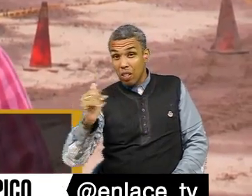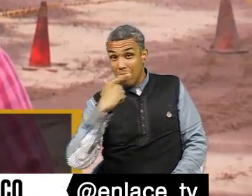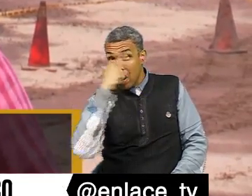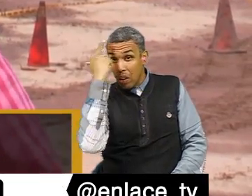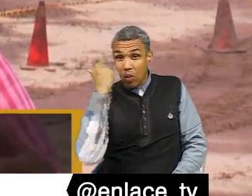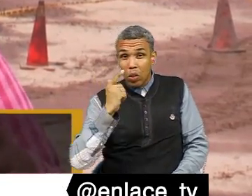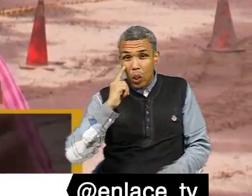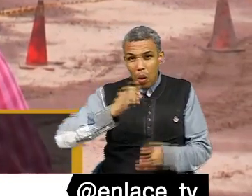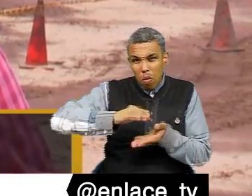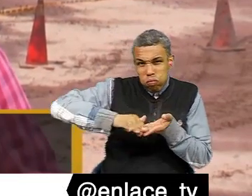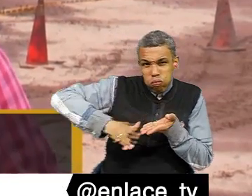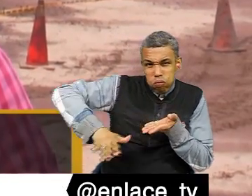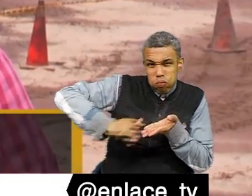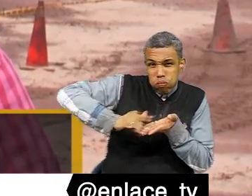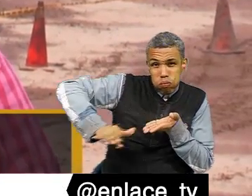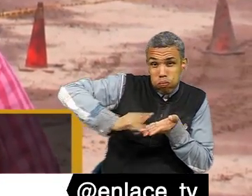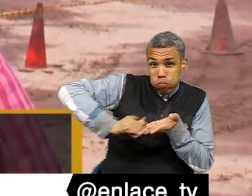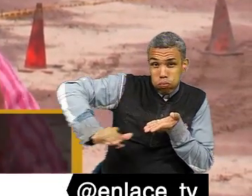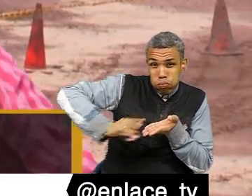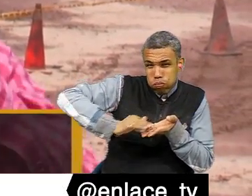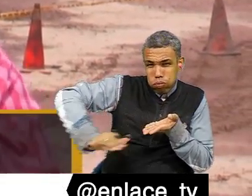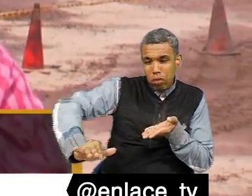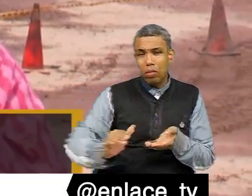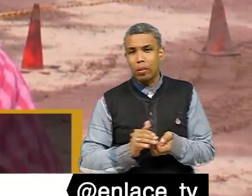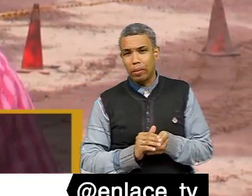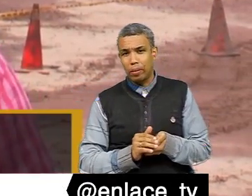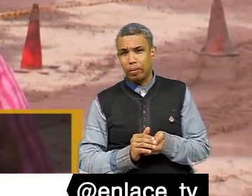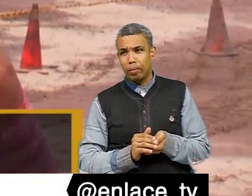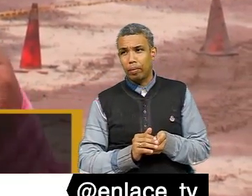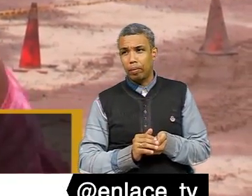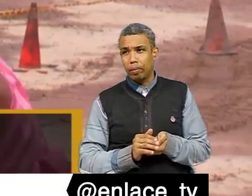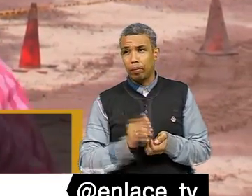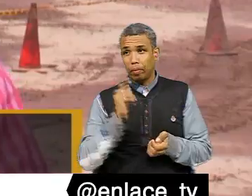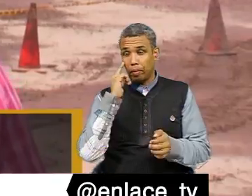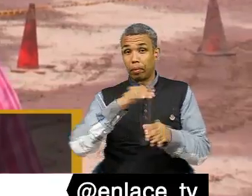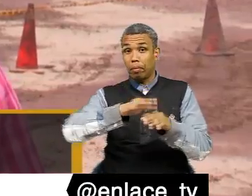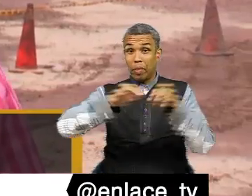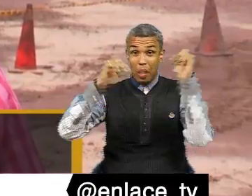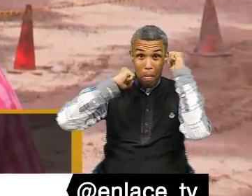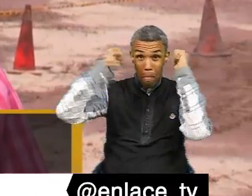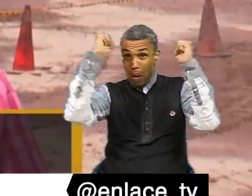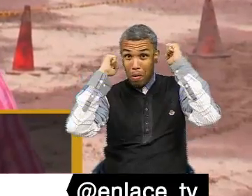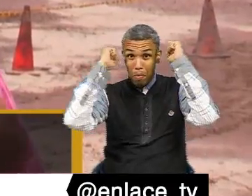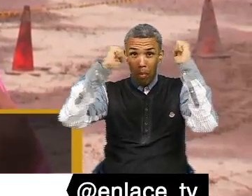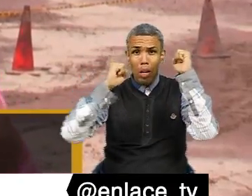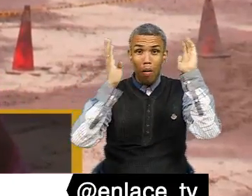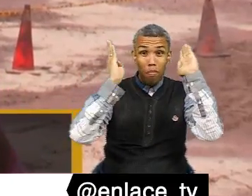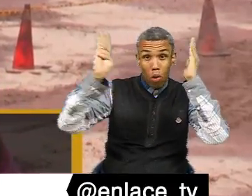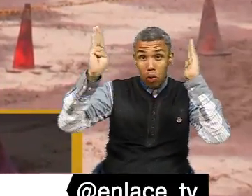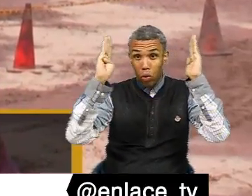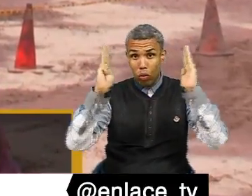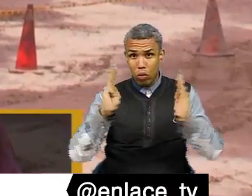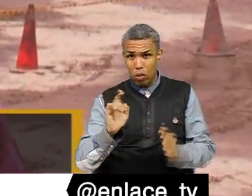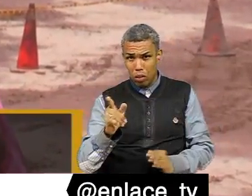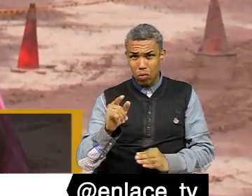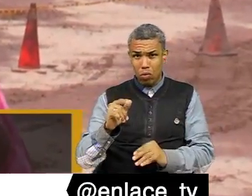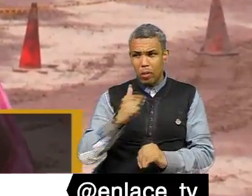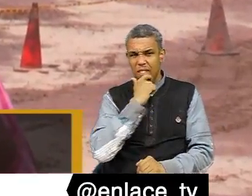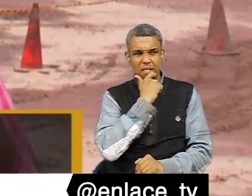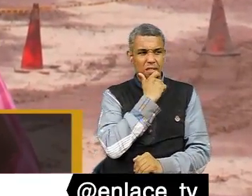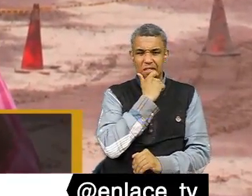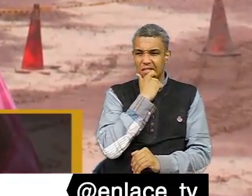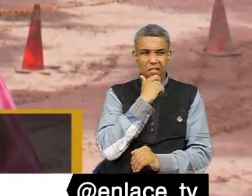hidrocarburo, que en ningún momento el grupo de camioneros que se encuentran en la inmovilización aquí en el Boston tienen nada que ver con el tema, porque